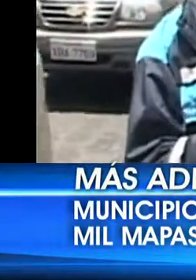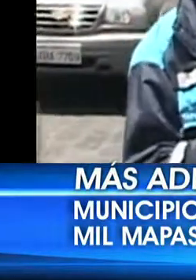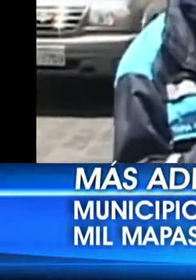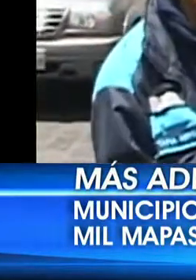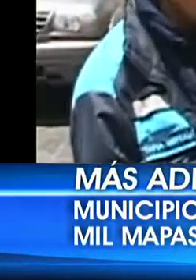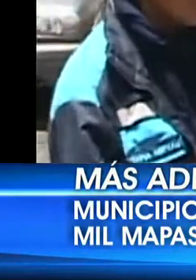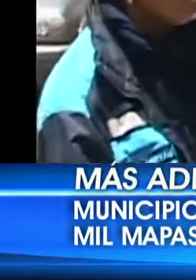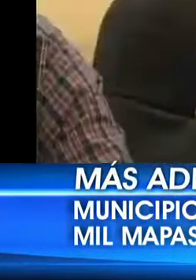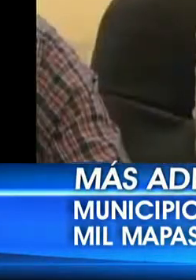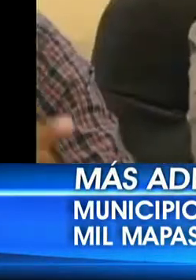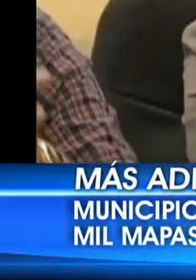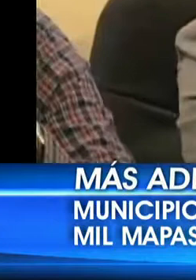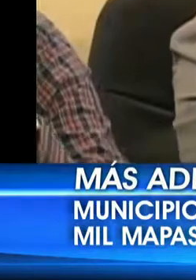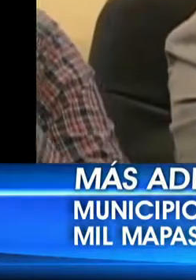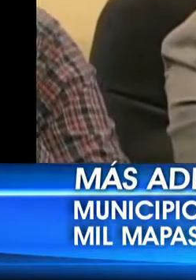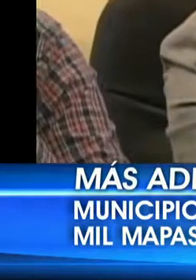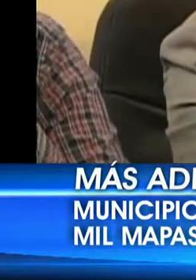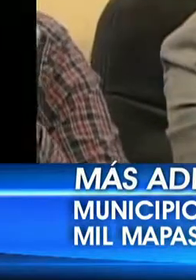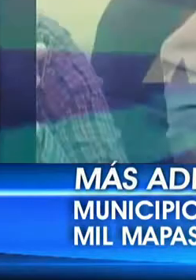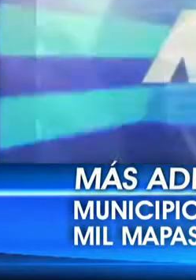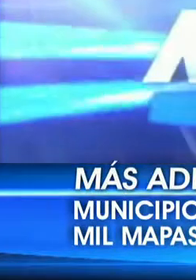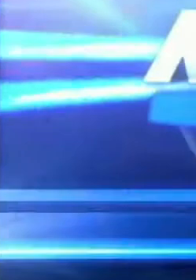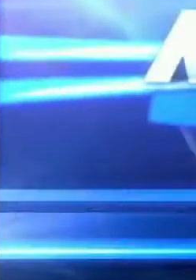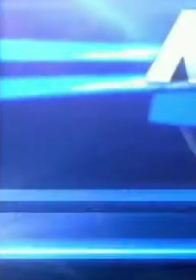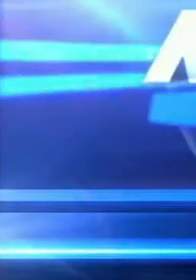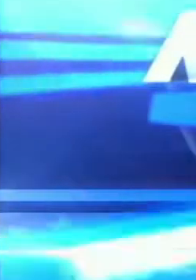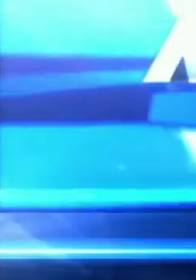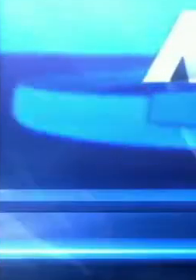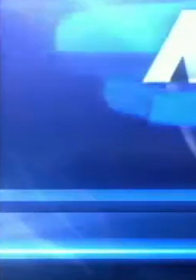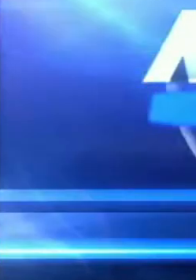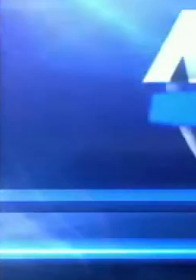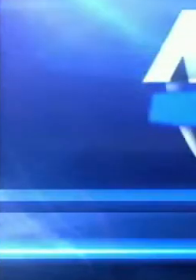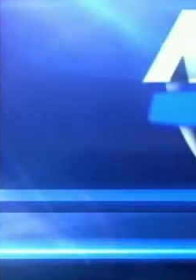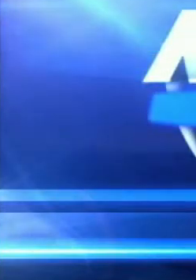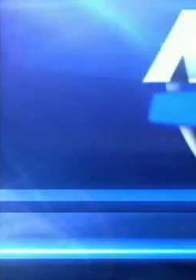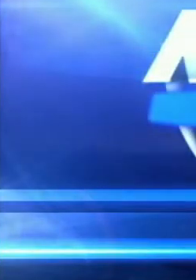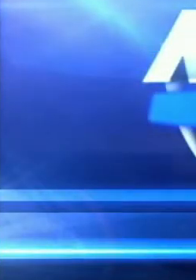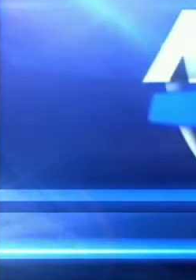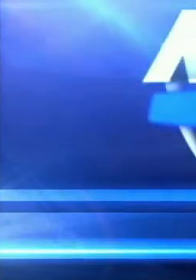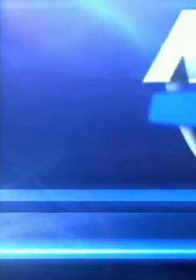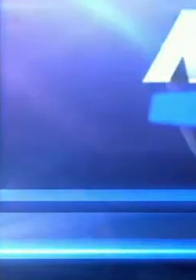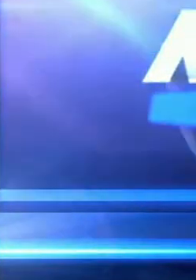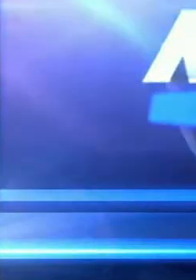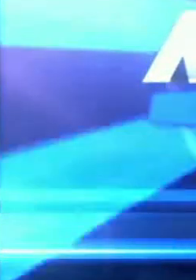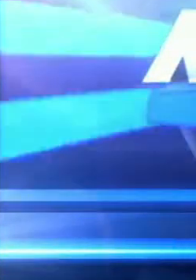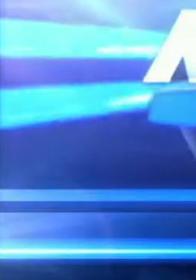del volcán Cotopaxi. Ya regresamos con esto y más aquí en La Noticia en la Comunidad.